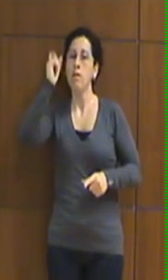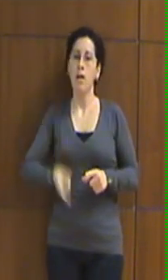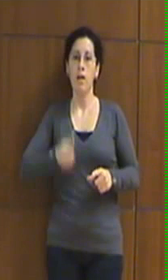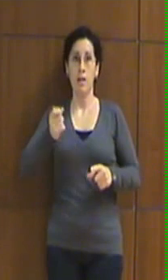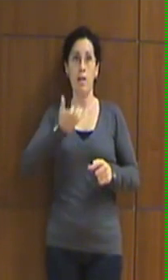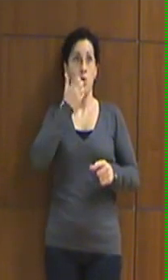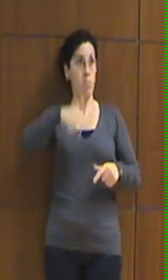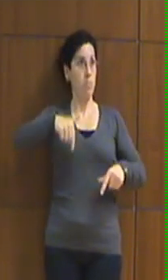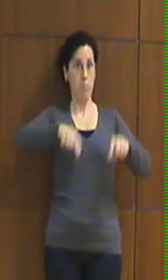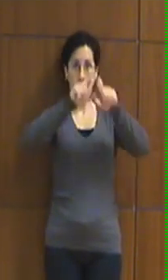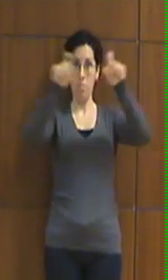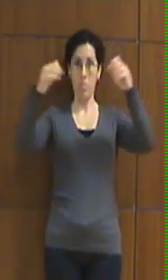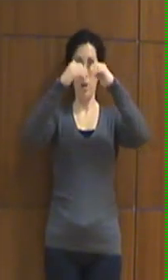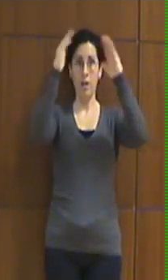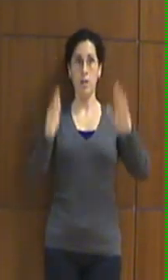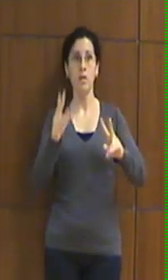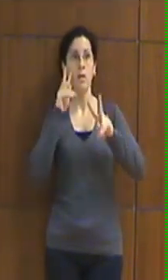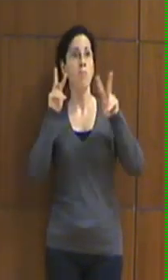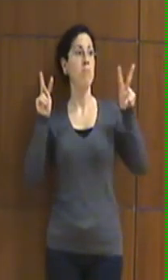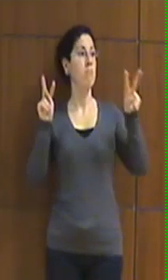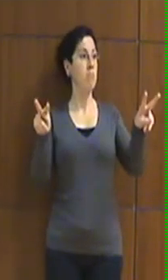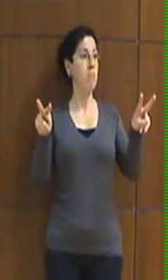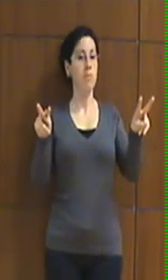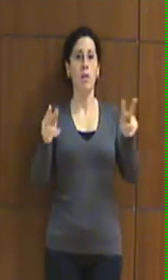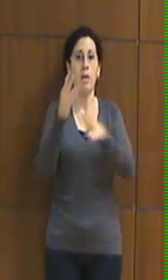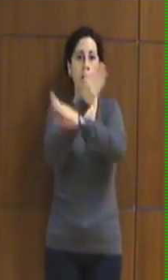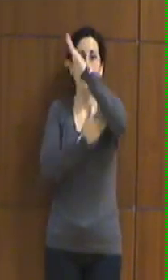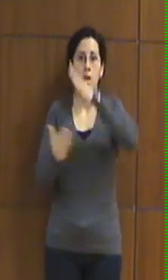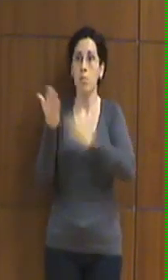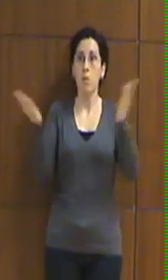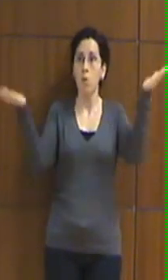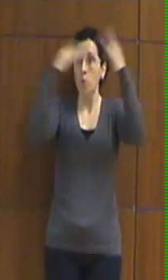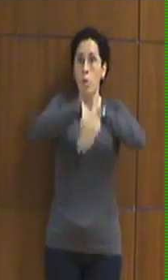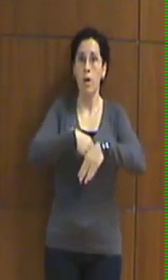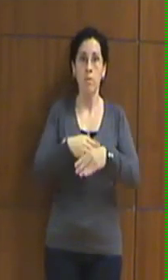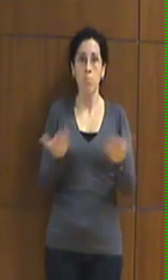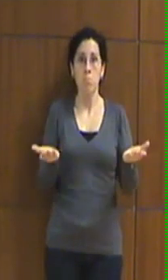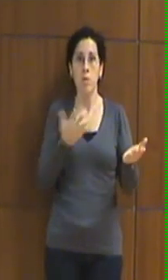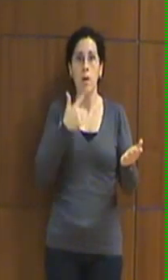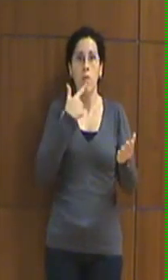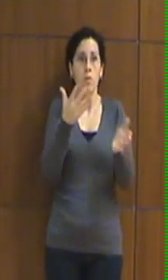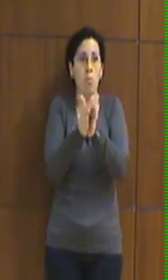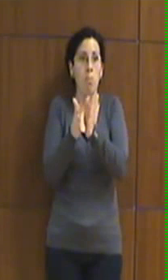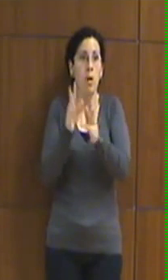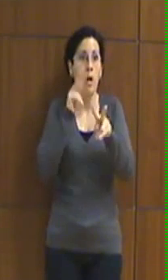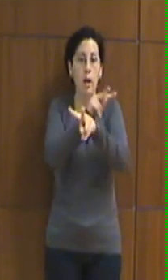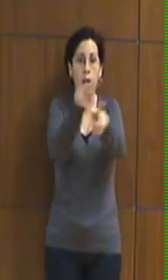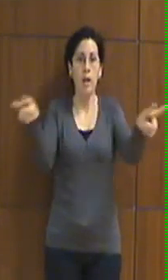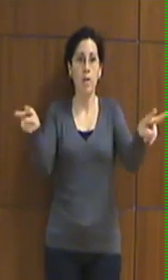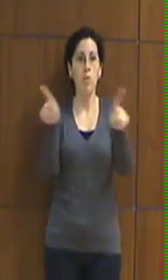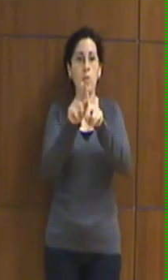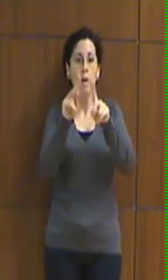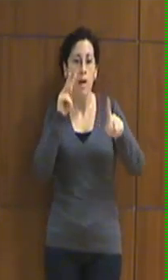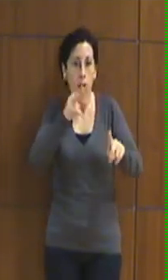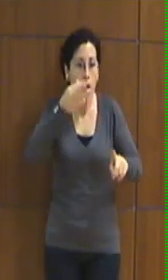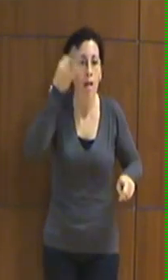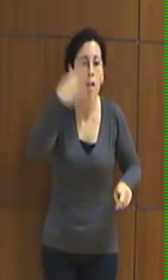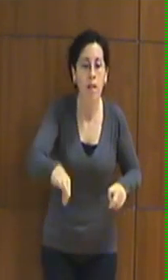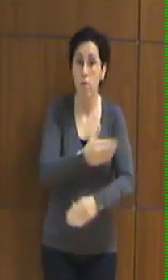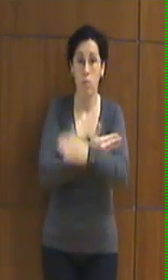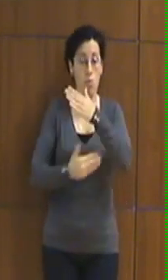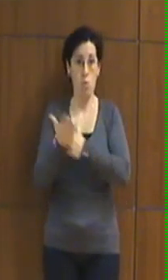como esta, por ejemplo, haces de la discapacidad, se hace invisible. Son compañeros, o sea, la discapacidad desaparece.